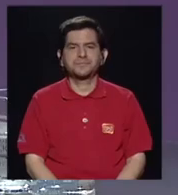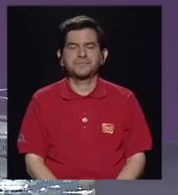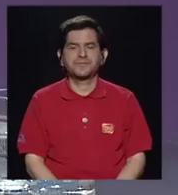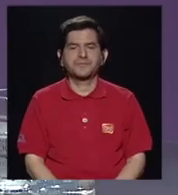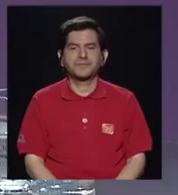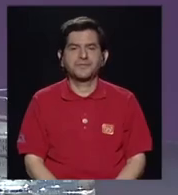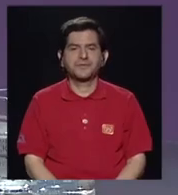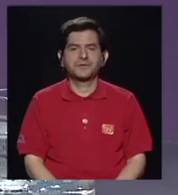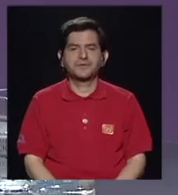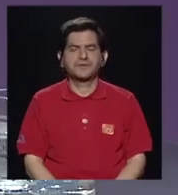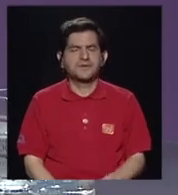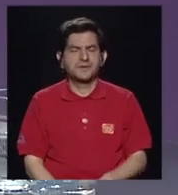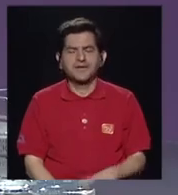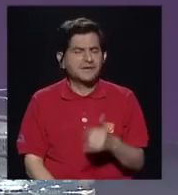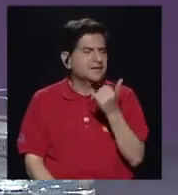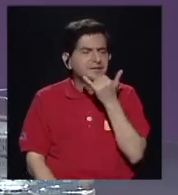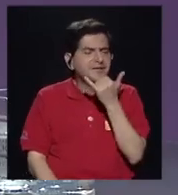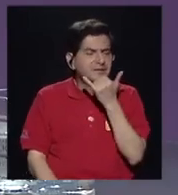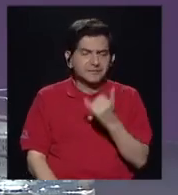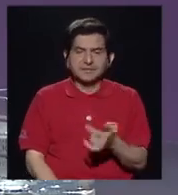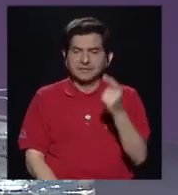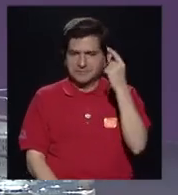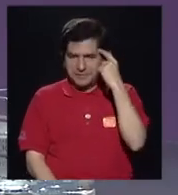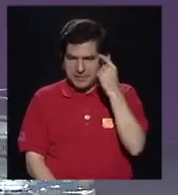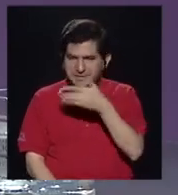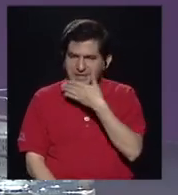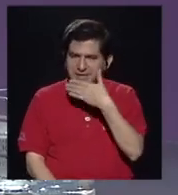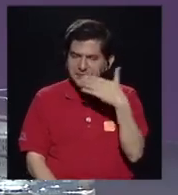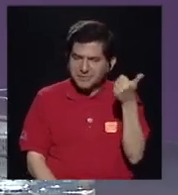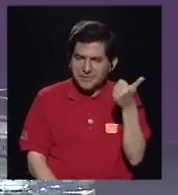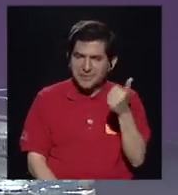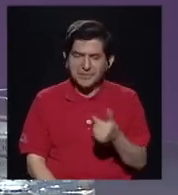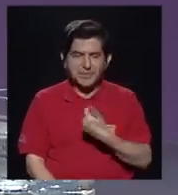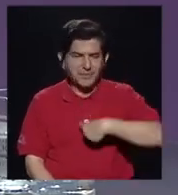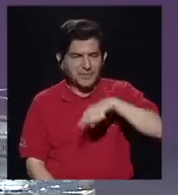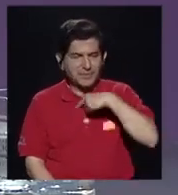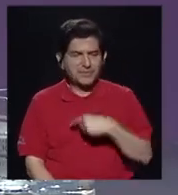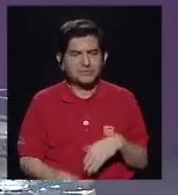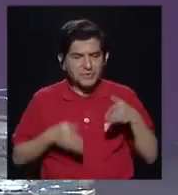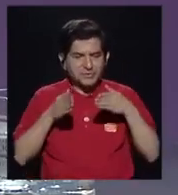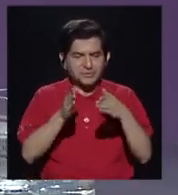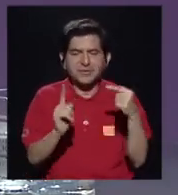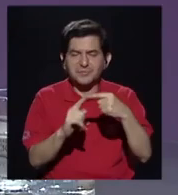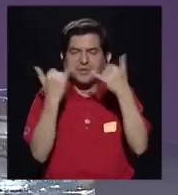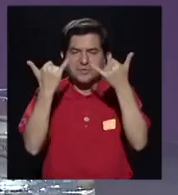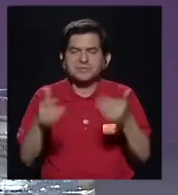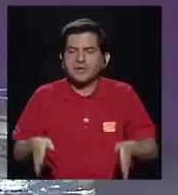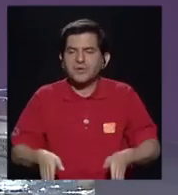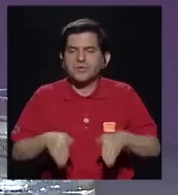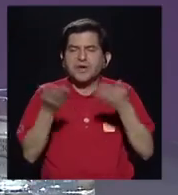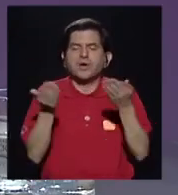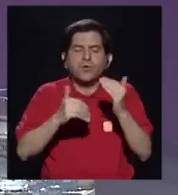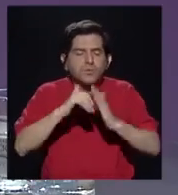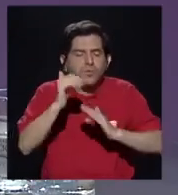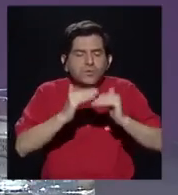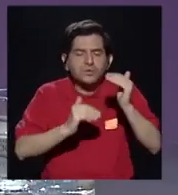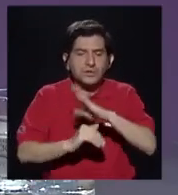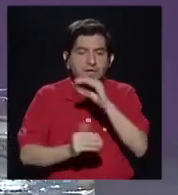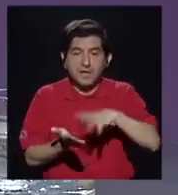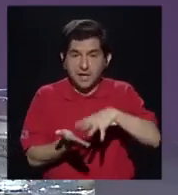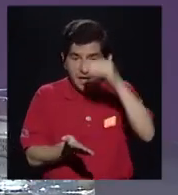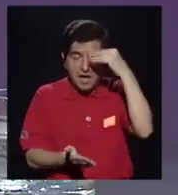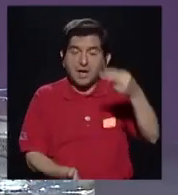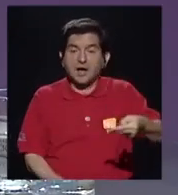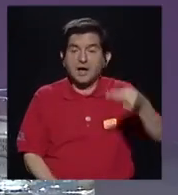eh Lo que pasa es que tenemos que pensar mejor cómo cómo hemos hecho el camino hasta acá no eh Y aprender de la